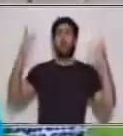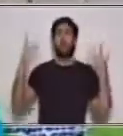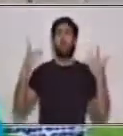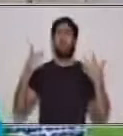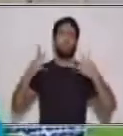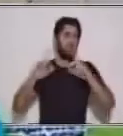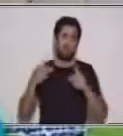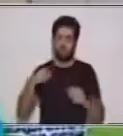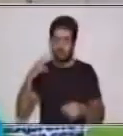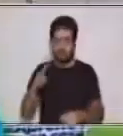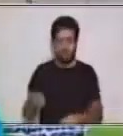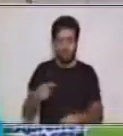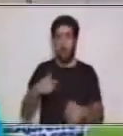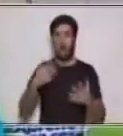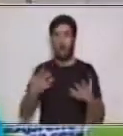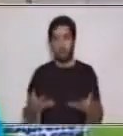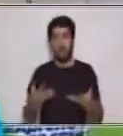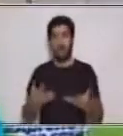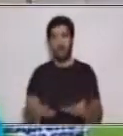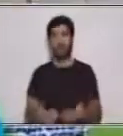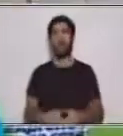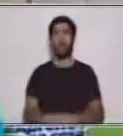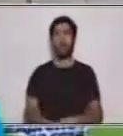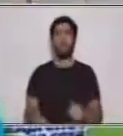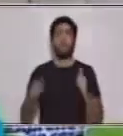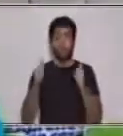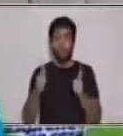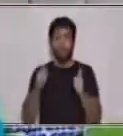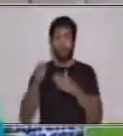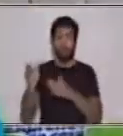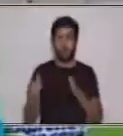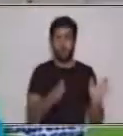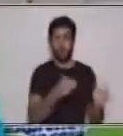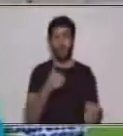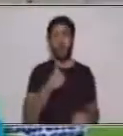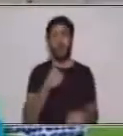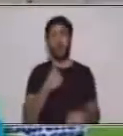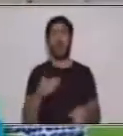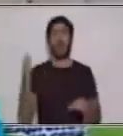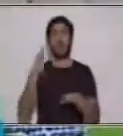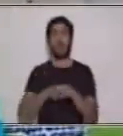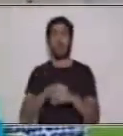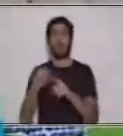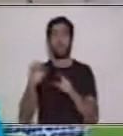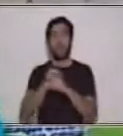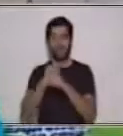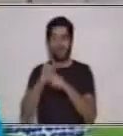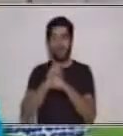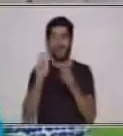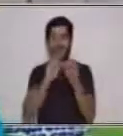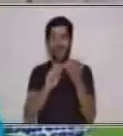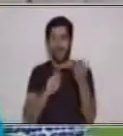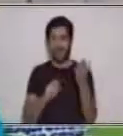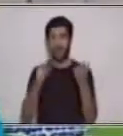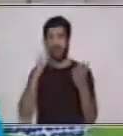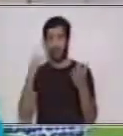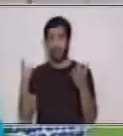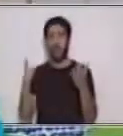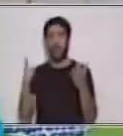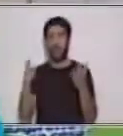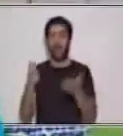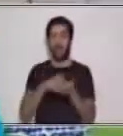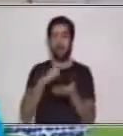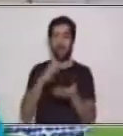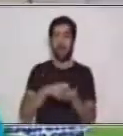No, mantengo el mismo peso. Muy bien. Hay otros ejercicios que tú puedes realizar, aparecen en la última parte de